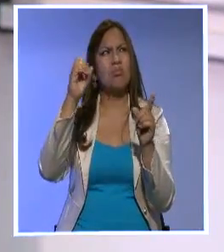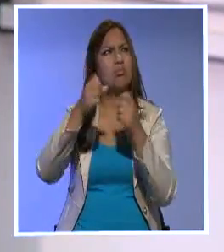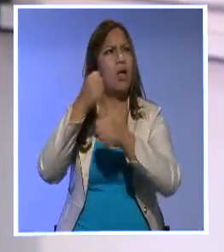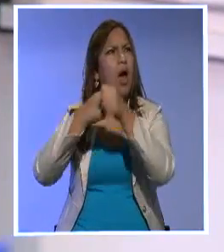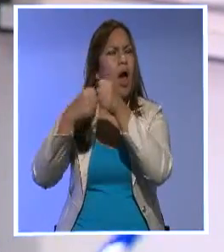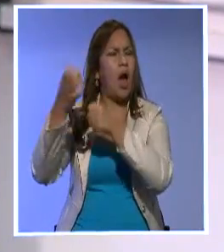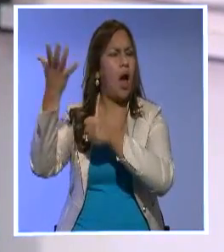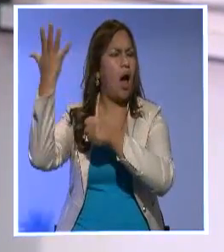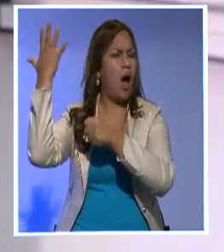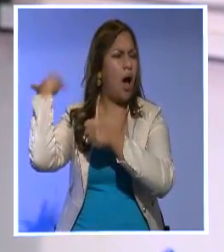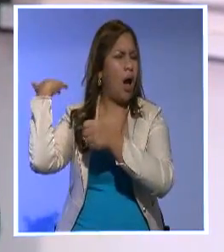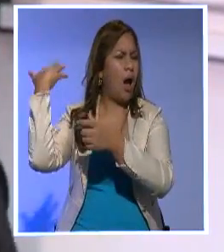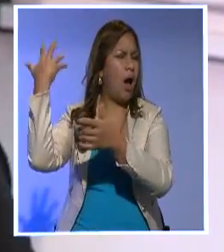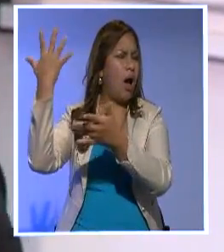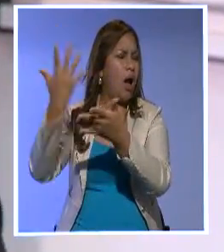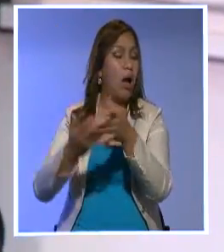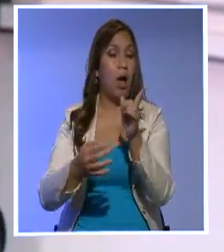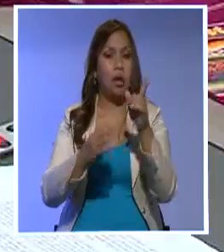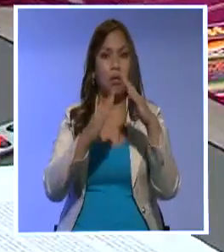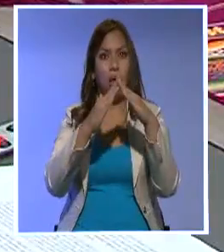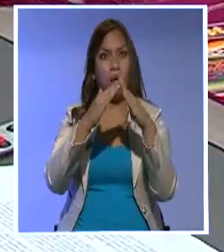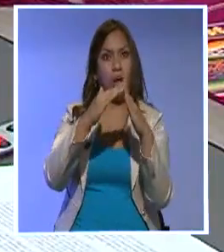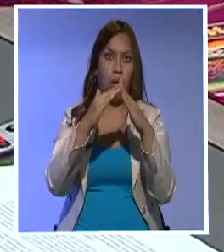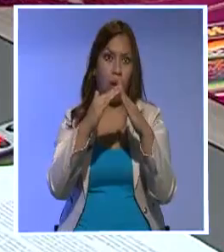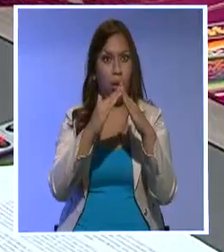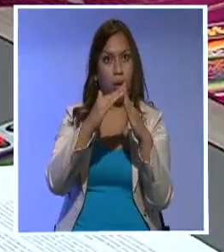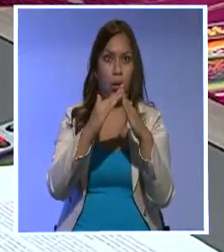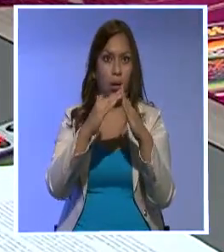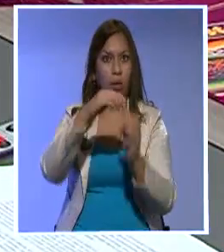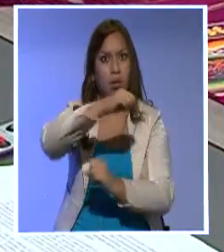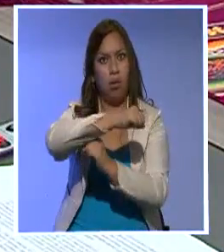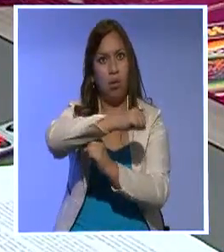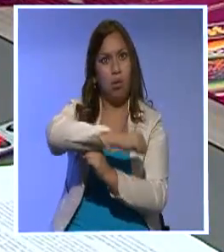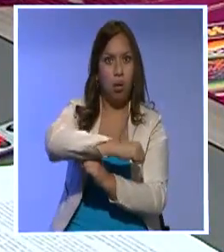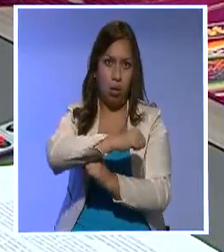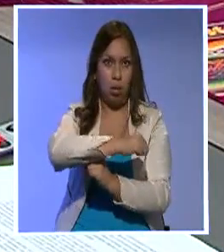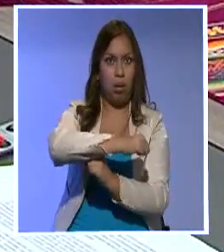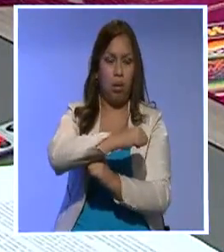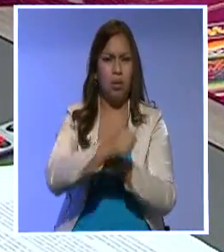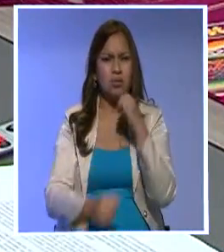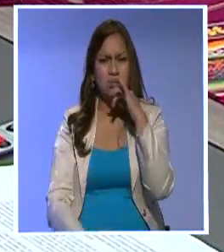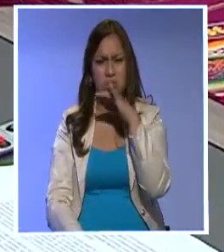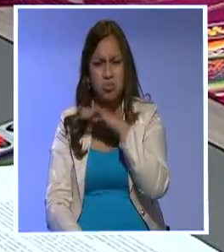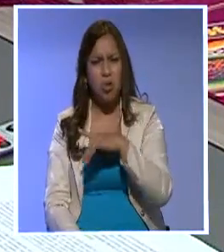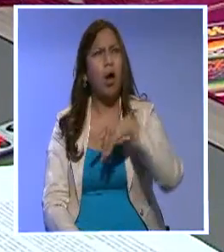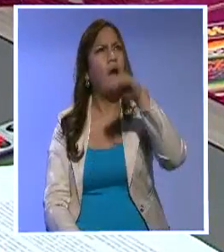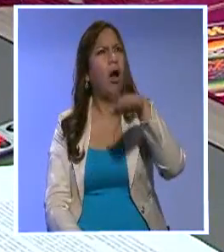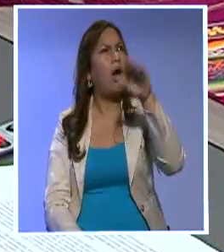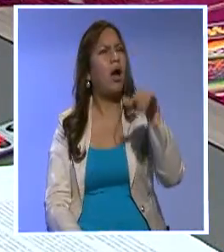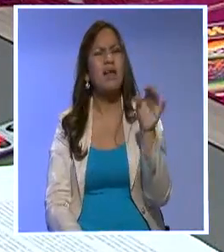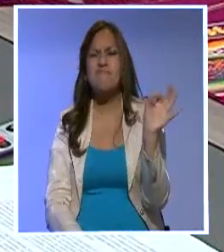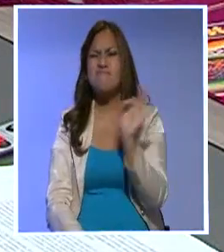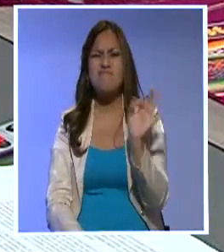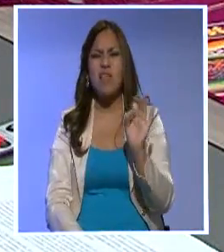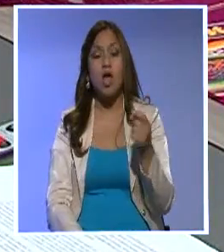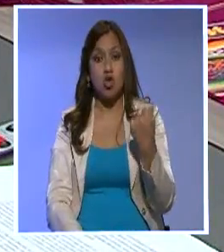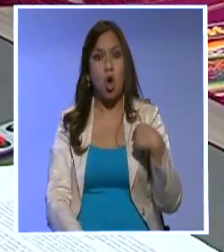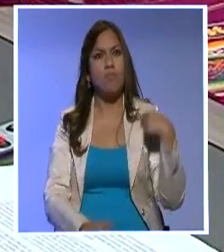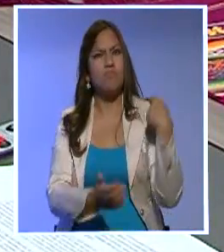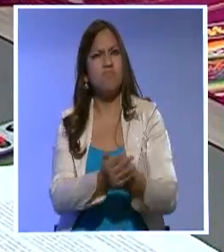y ya está desgastada no le hecho mantenimiento se está sucio porque no le he vuelto a pintar cuando no ha invertido un solo